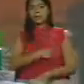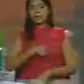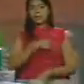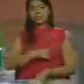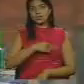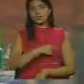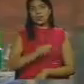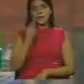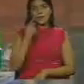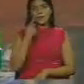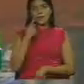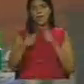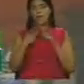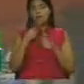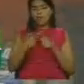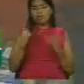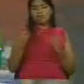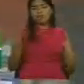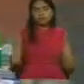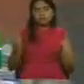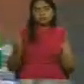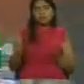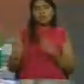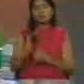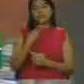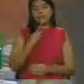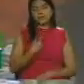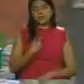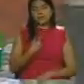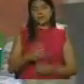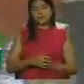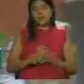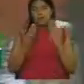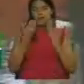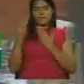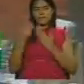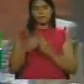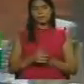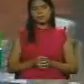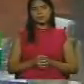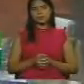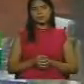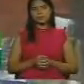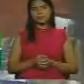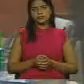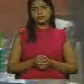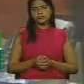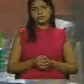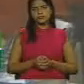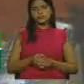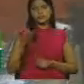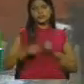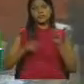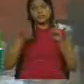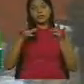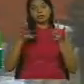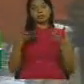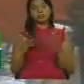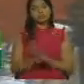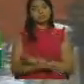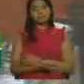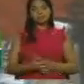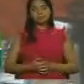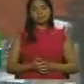misiones, pendiente de las cosas que estamos fomentando por instrucción suya. Vean cómo son los traslados que ocurren en algunos de estos temas. Esto no simplemente